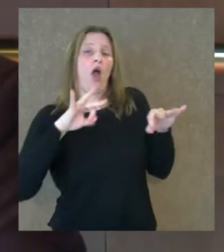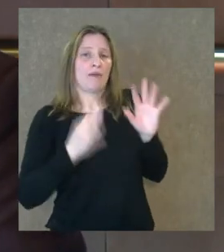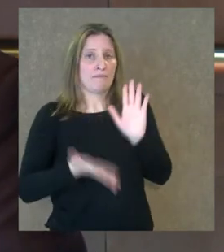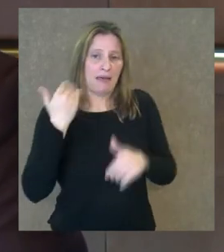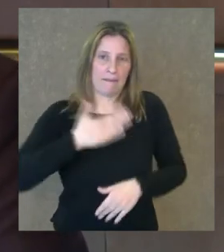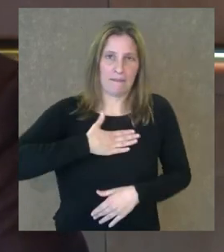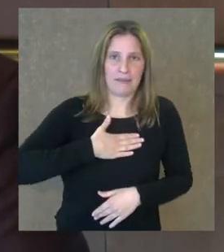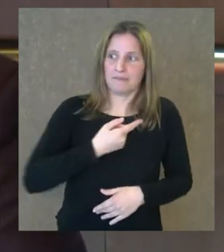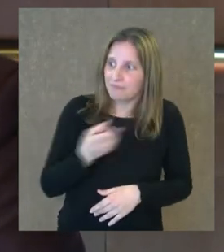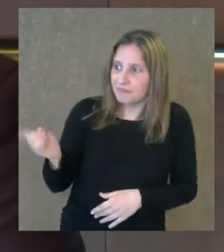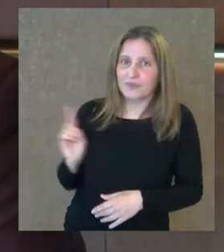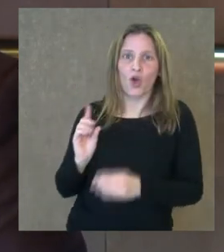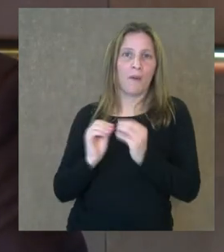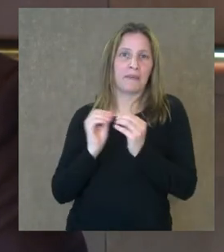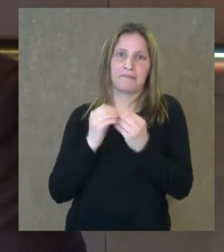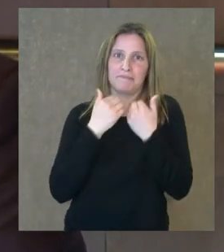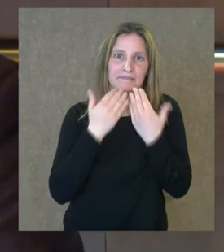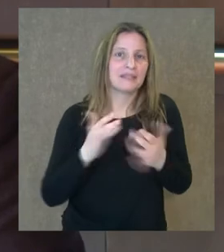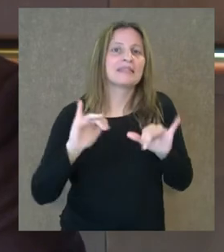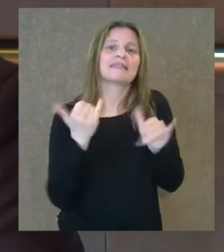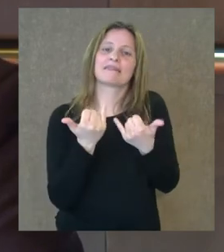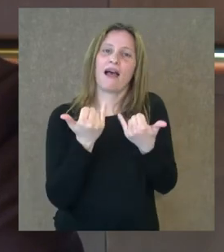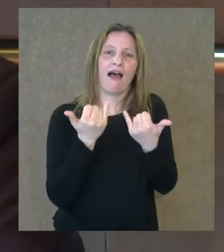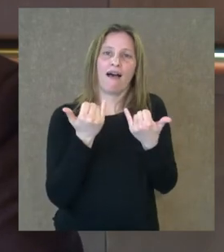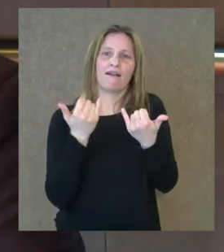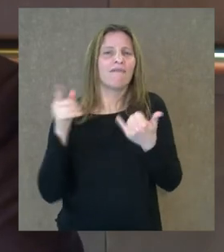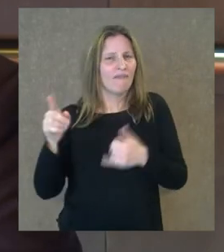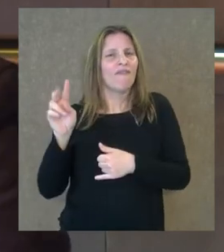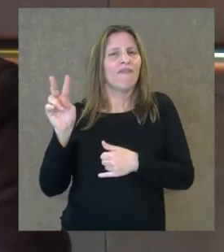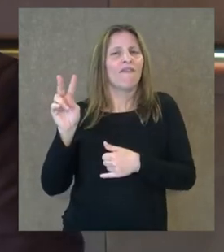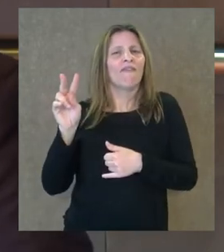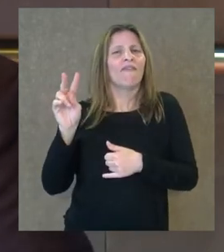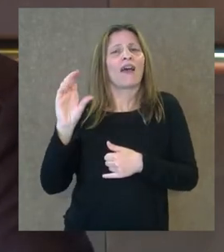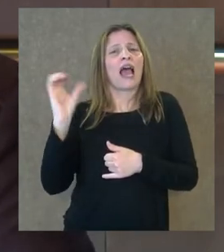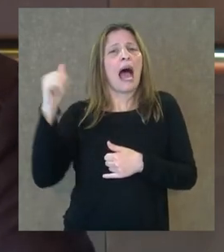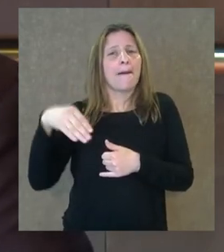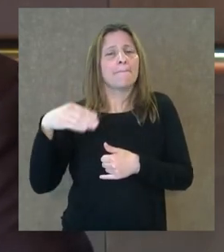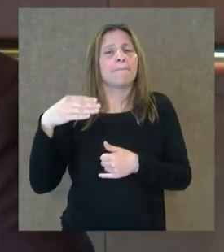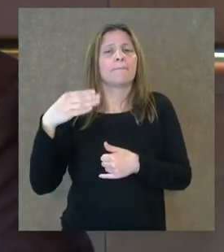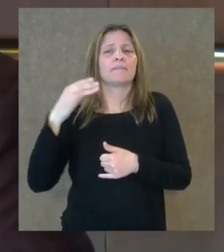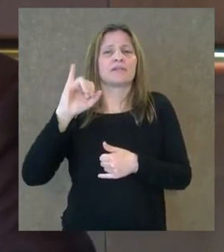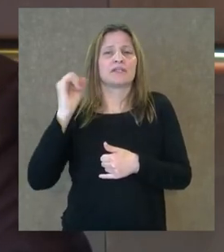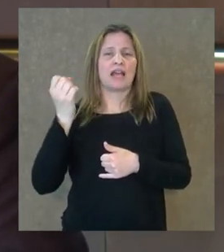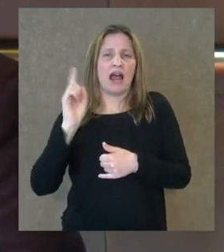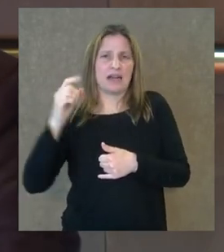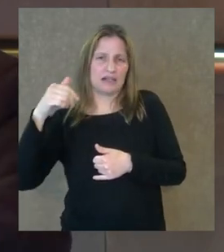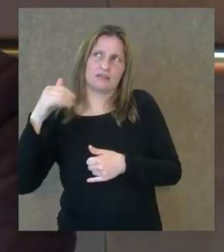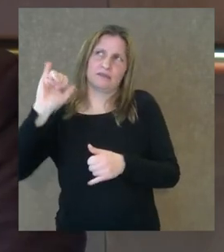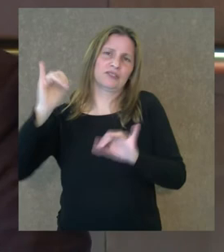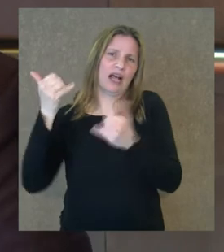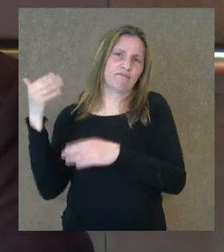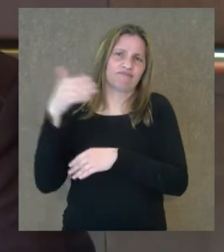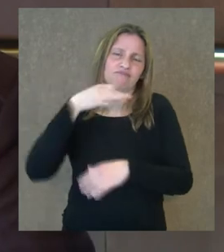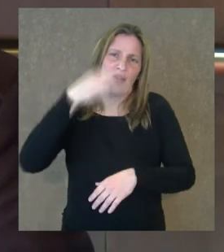caso no sé el resto de mis colegas si han tenido oportunidades ya de hacer algo yo creo que verónica cangemi si lo ha hecho hace unos pocos días en salagua